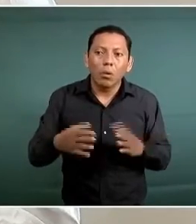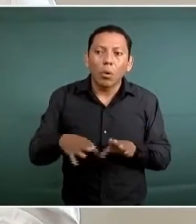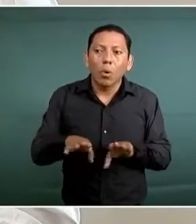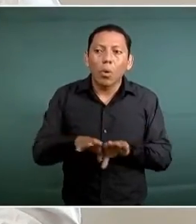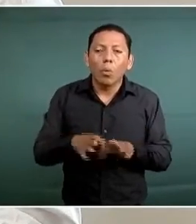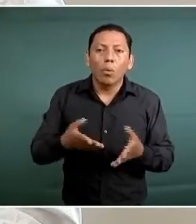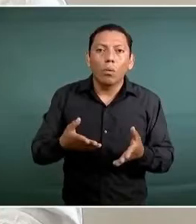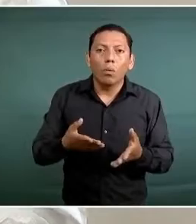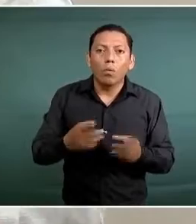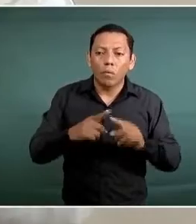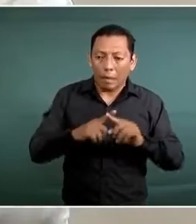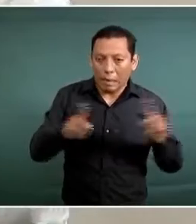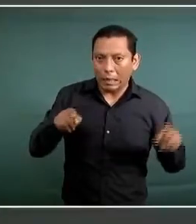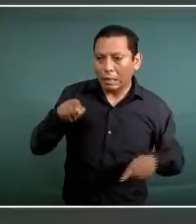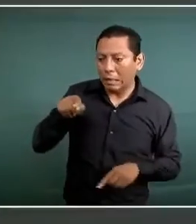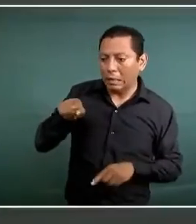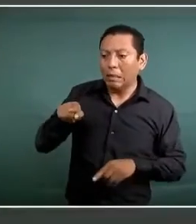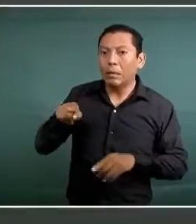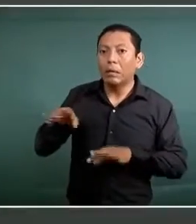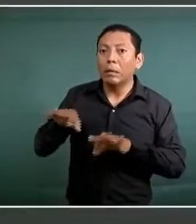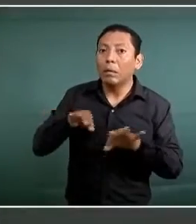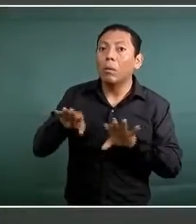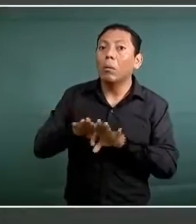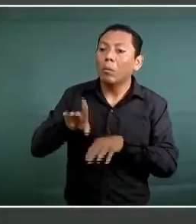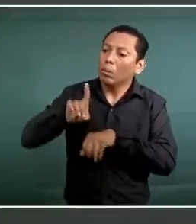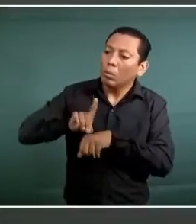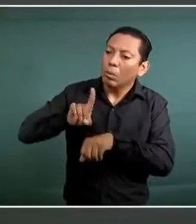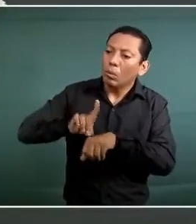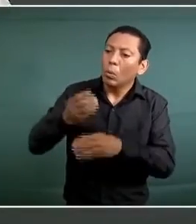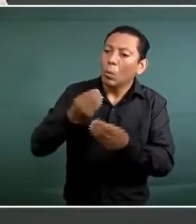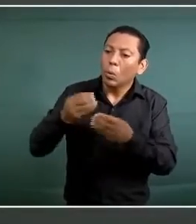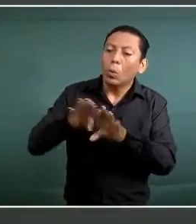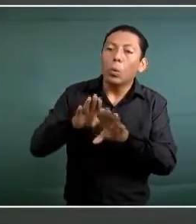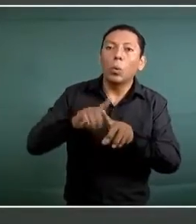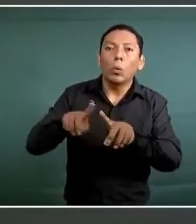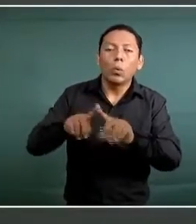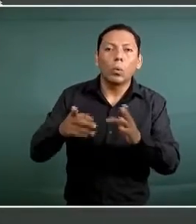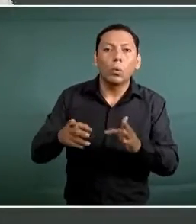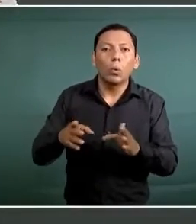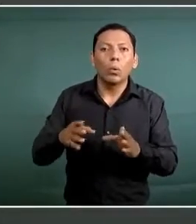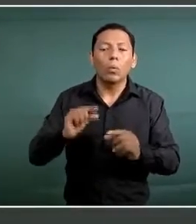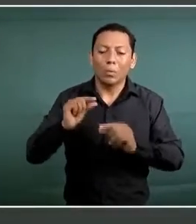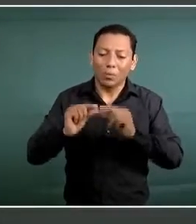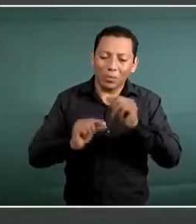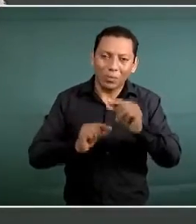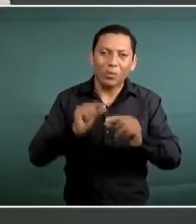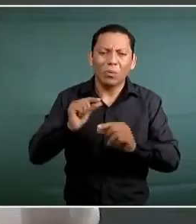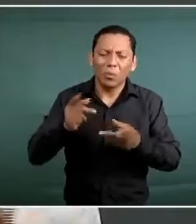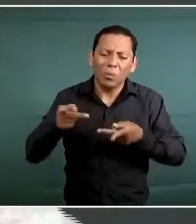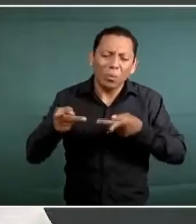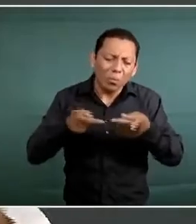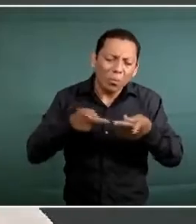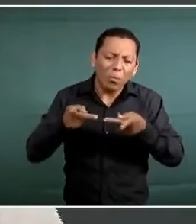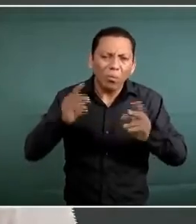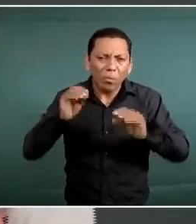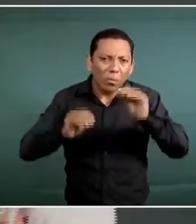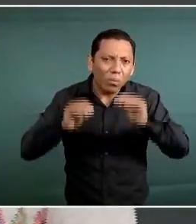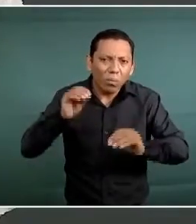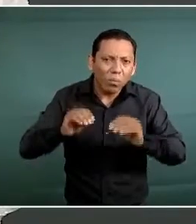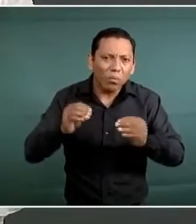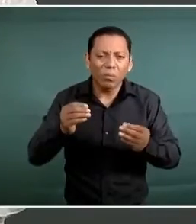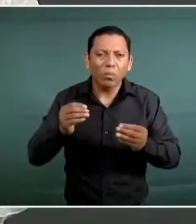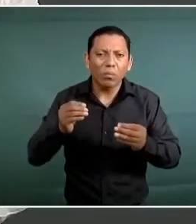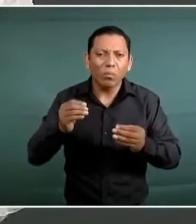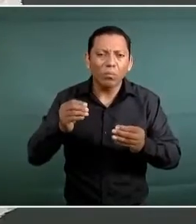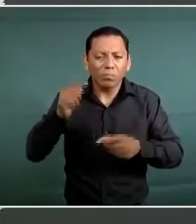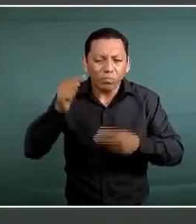diariamente entonces tenemos por eso poco a poco con protocolos de salud